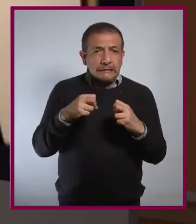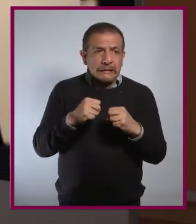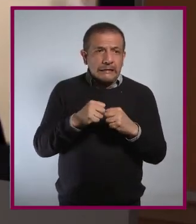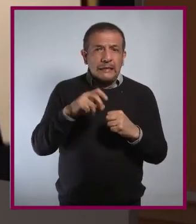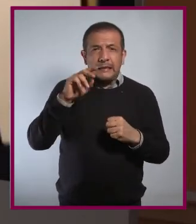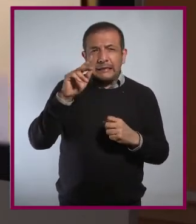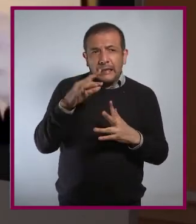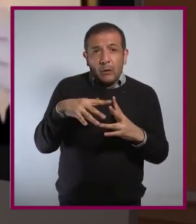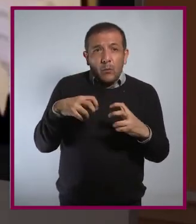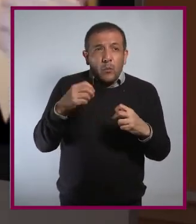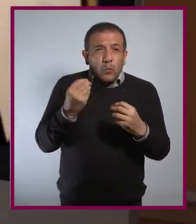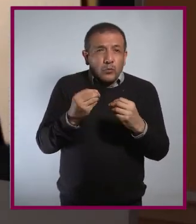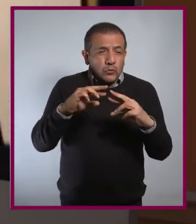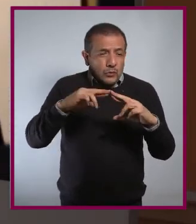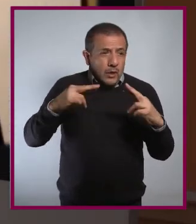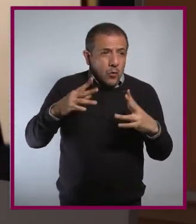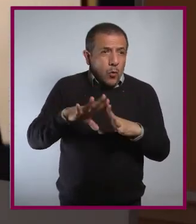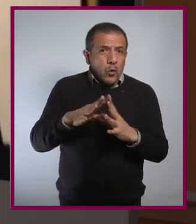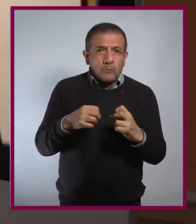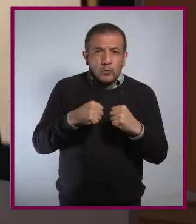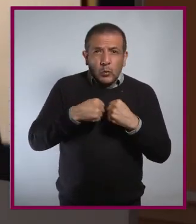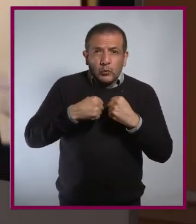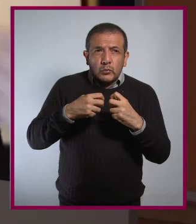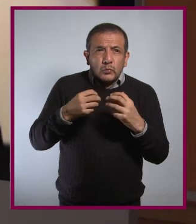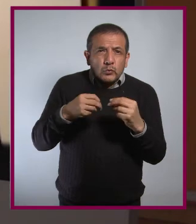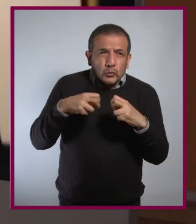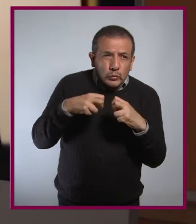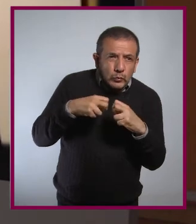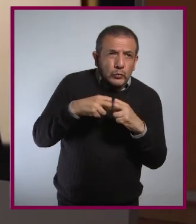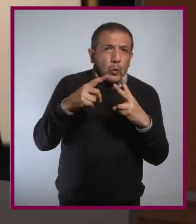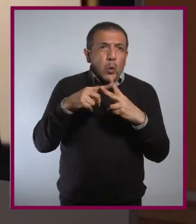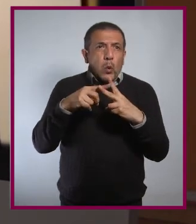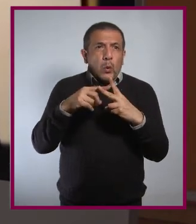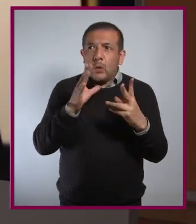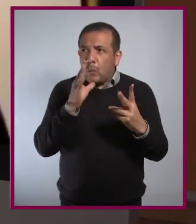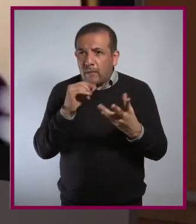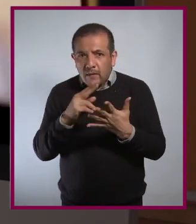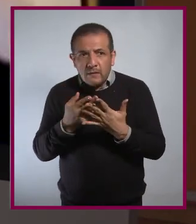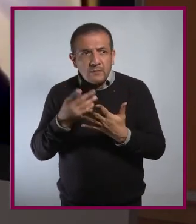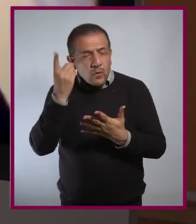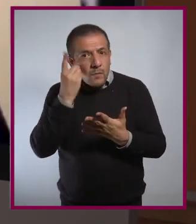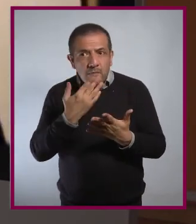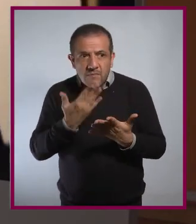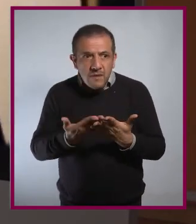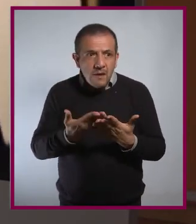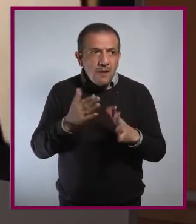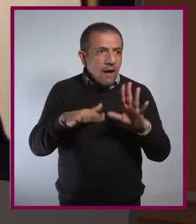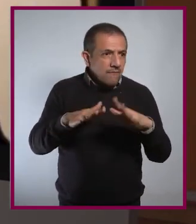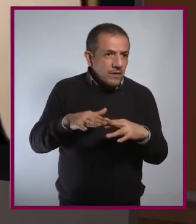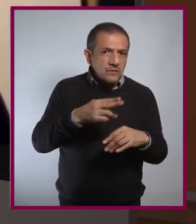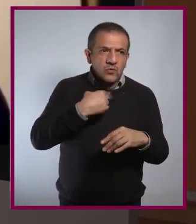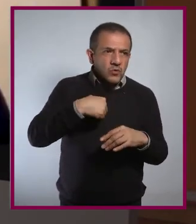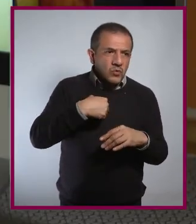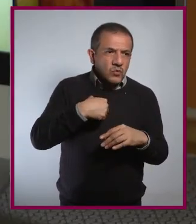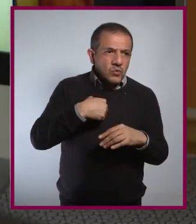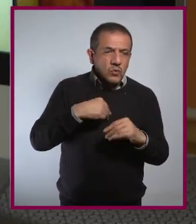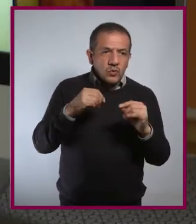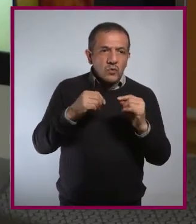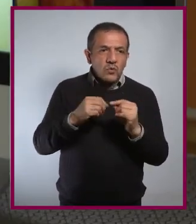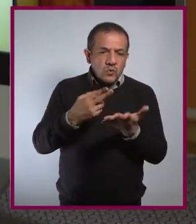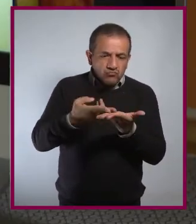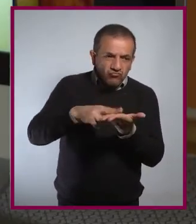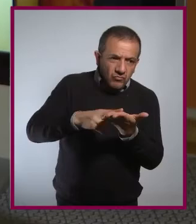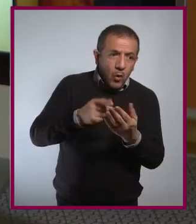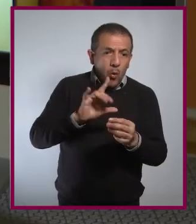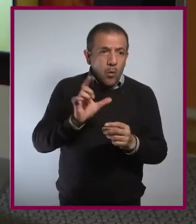esto puede tener relación, pues evidentemente con estrés, de pronto con deprivación de sueño, es decir, cuando no dormimos bien, también con